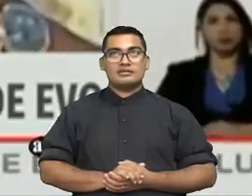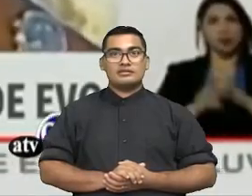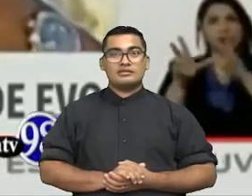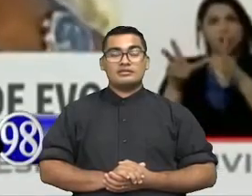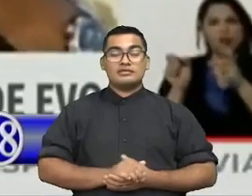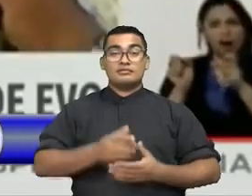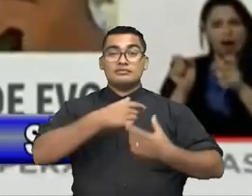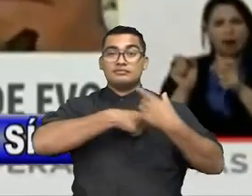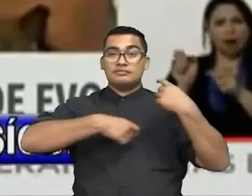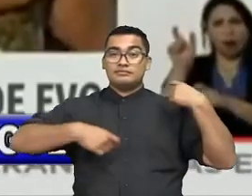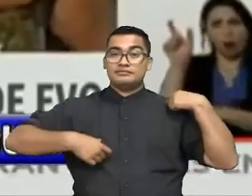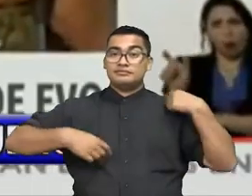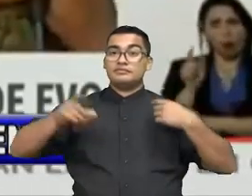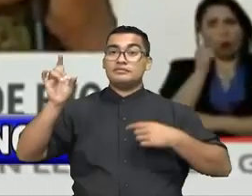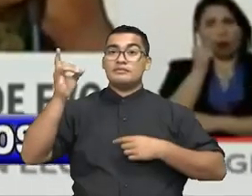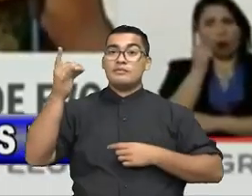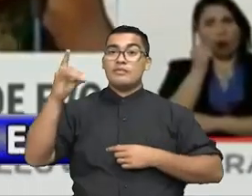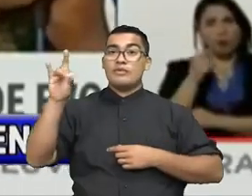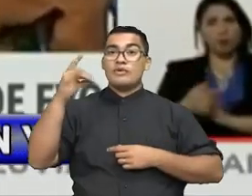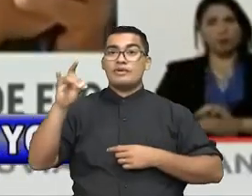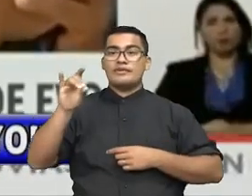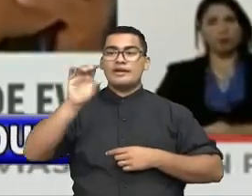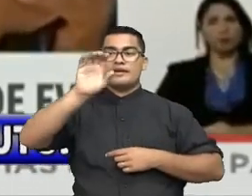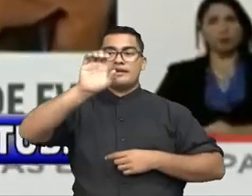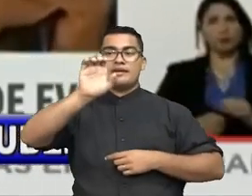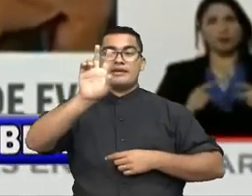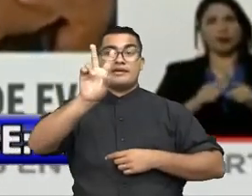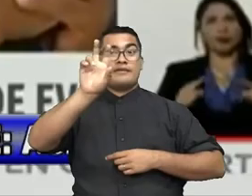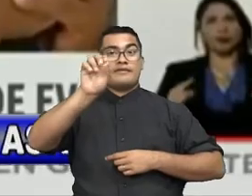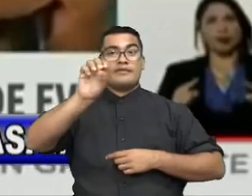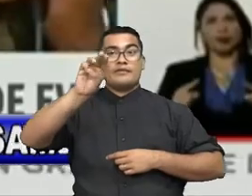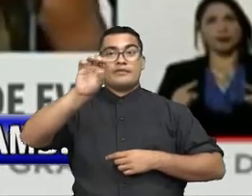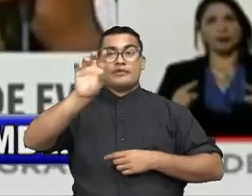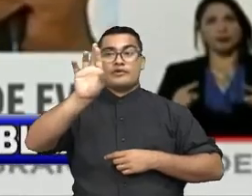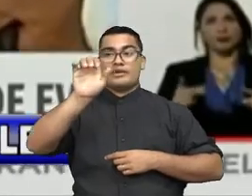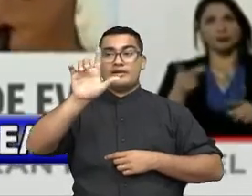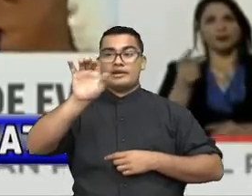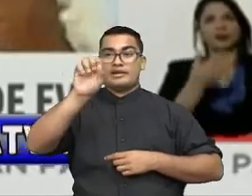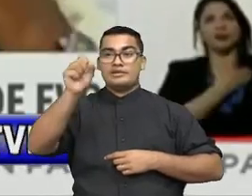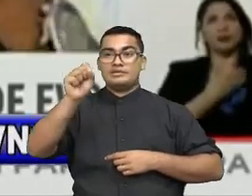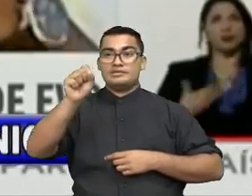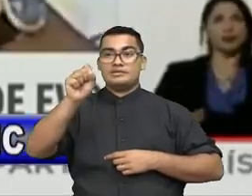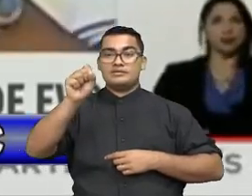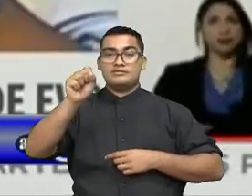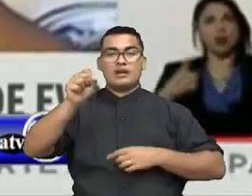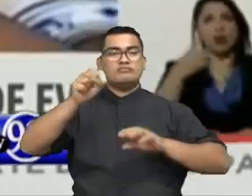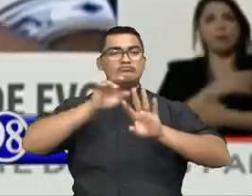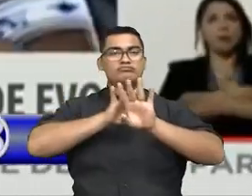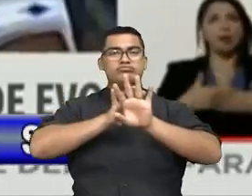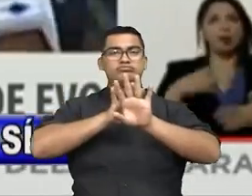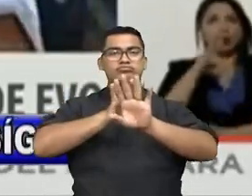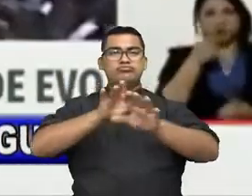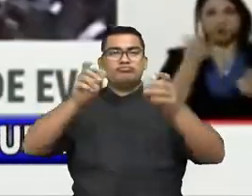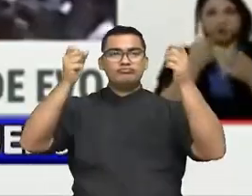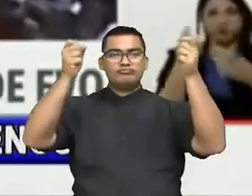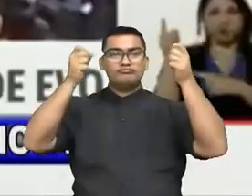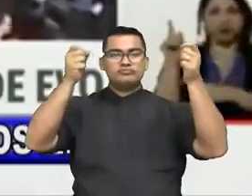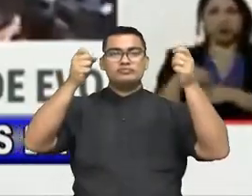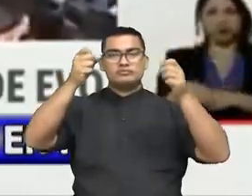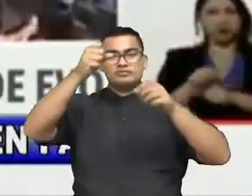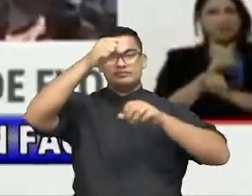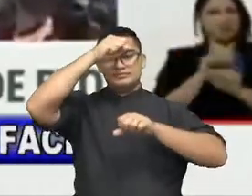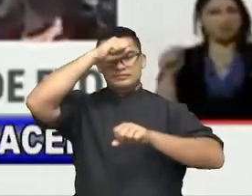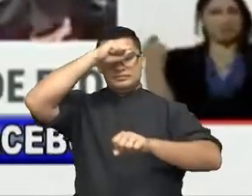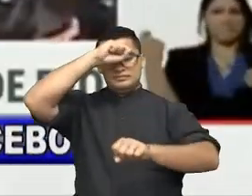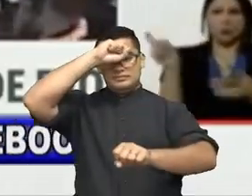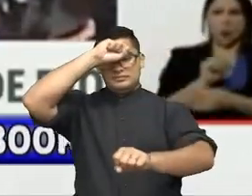El presidente de Bolivia, Evo Morales, aseguró en el marco de la clausura de una marcha de trabajadores de minería del sector campesino e